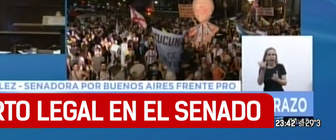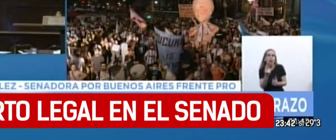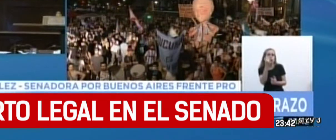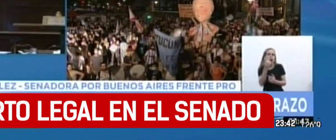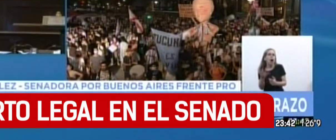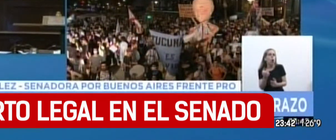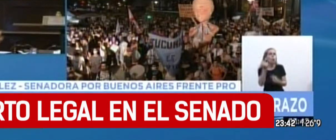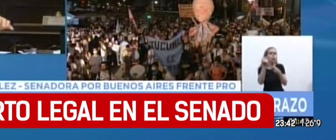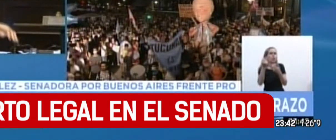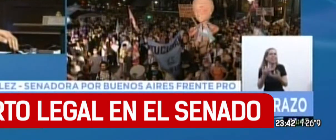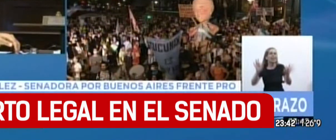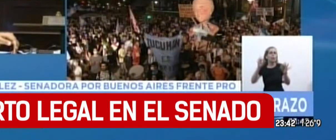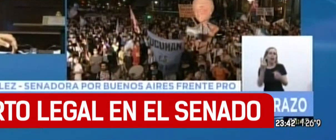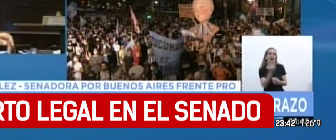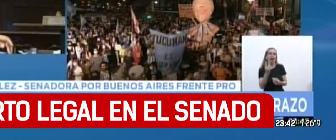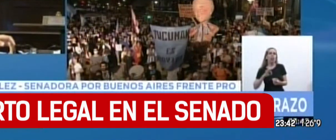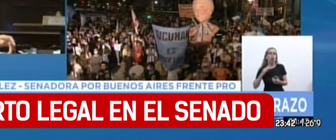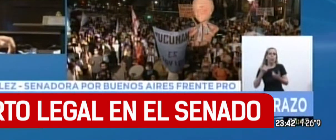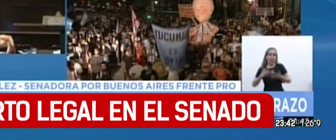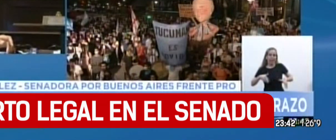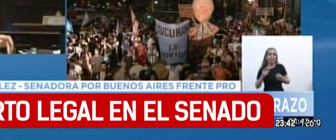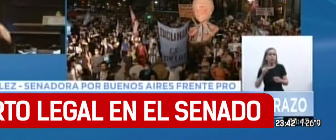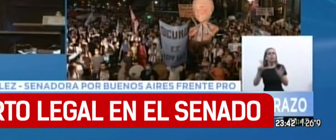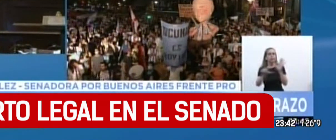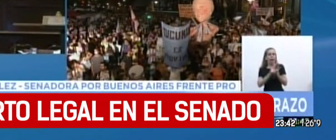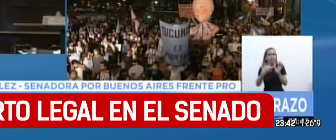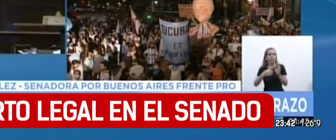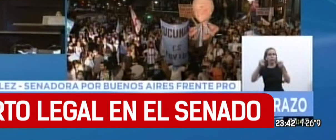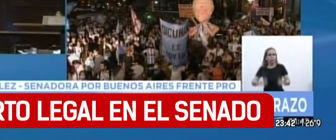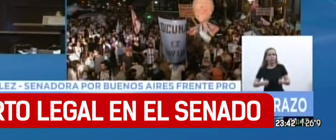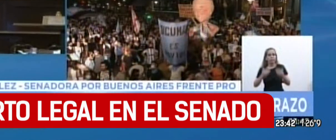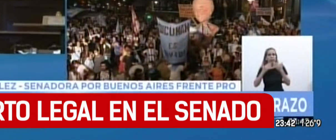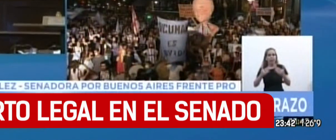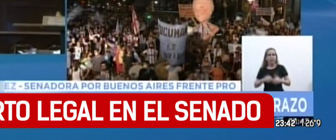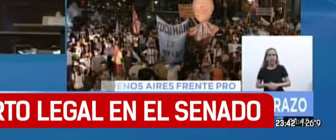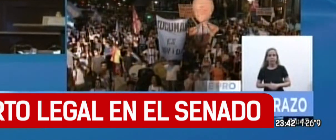una oportunidad de salvar las 2 vidas. Que sea ley. Gracias.